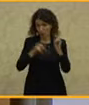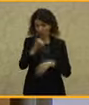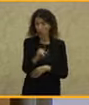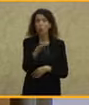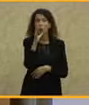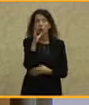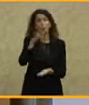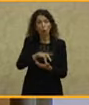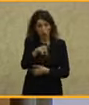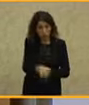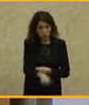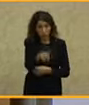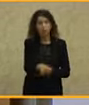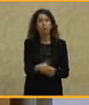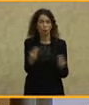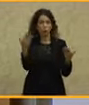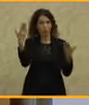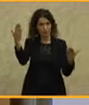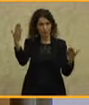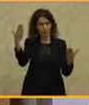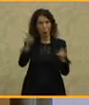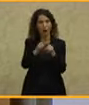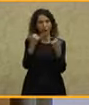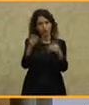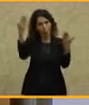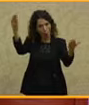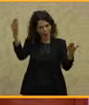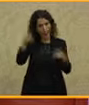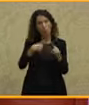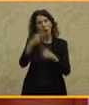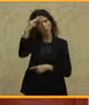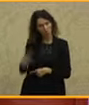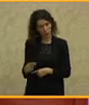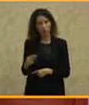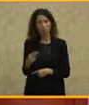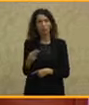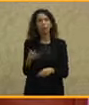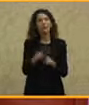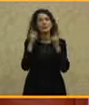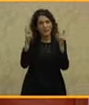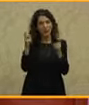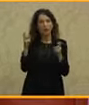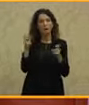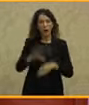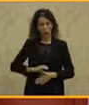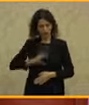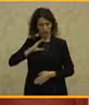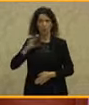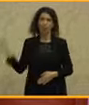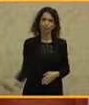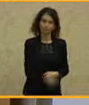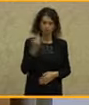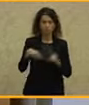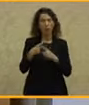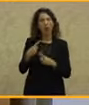creo que hoy os merecemos un homenaje y un respeto a la mejora de vuestra autoestima y de